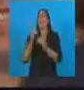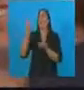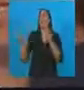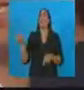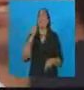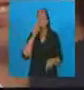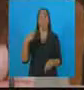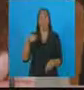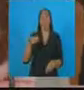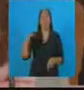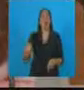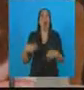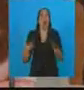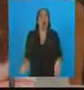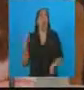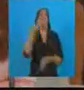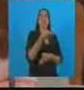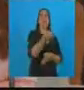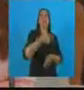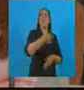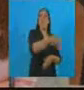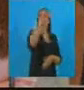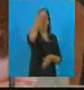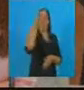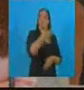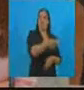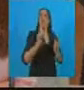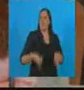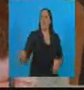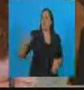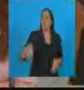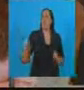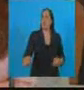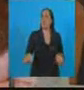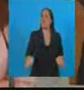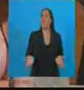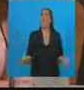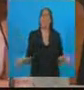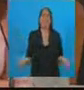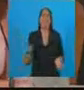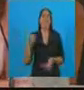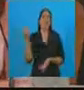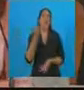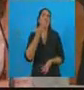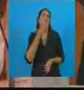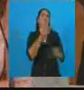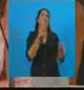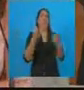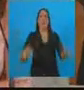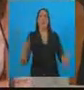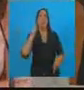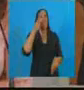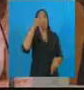locales de los shoppings. Porque, ¿a quién no le gusta? ¿A quién no le gusta comprar cosas lindas